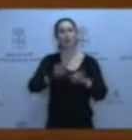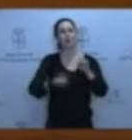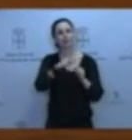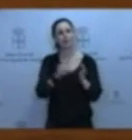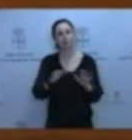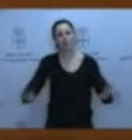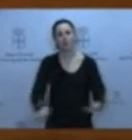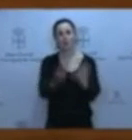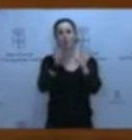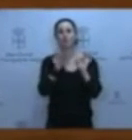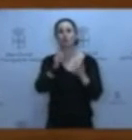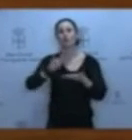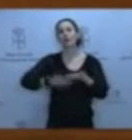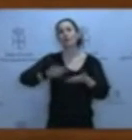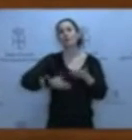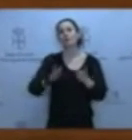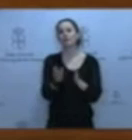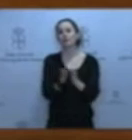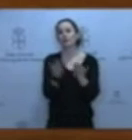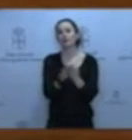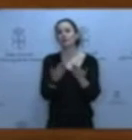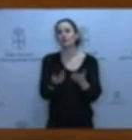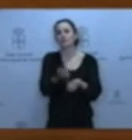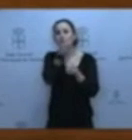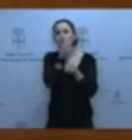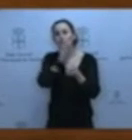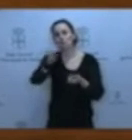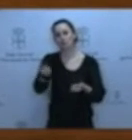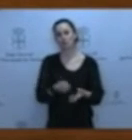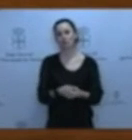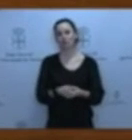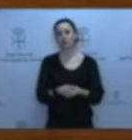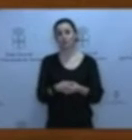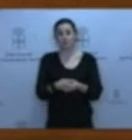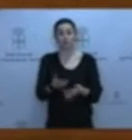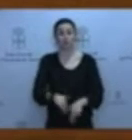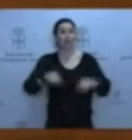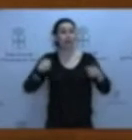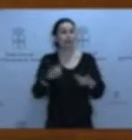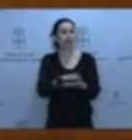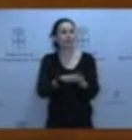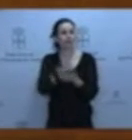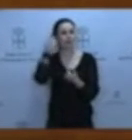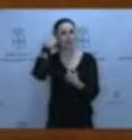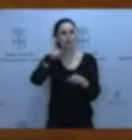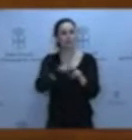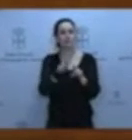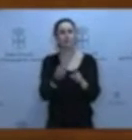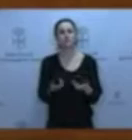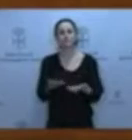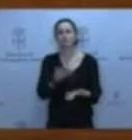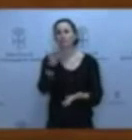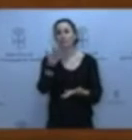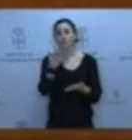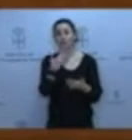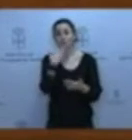2009, en el International Journal of Clinical Practice. En líneas generales, nosotros vemos que han hecho piruetas para presentar, se lo digo con